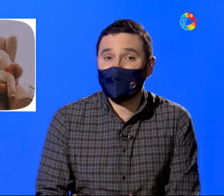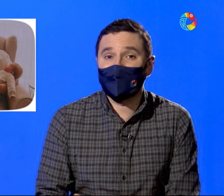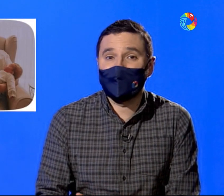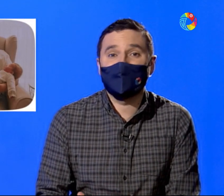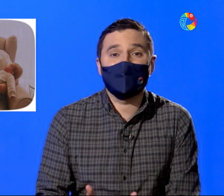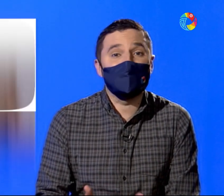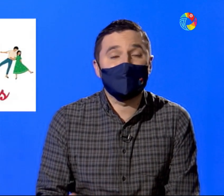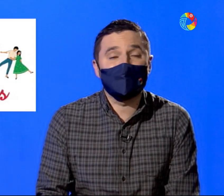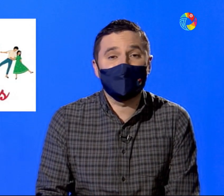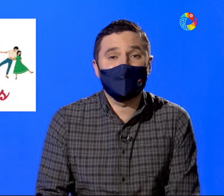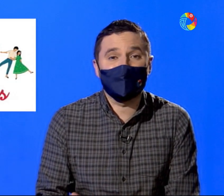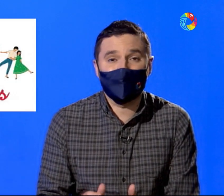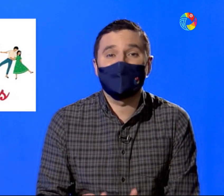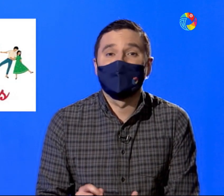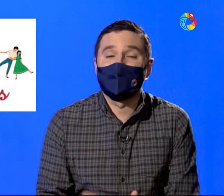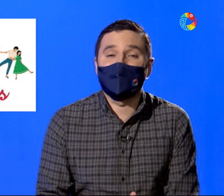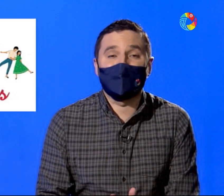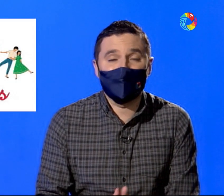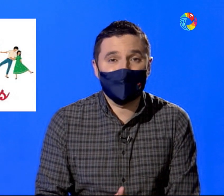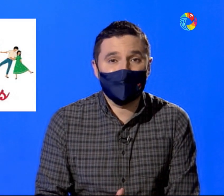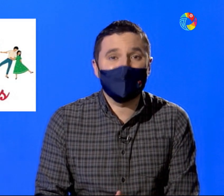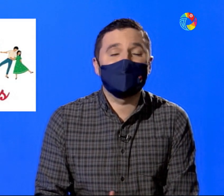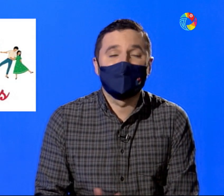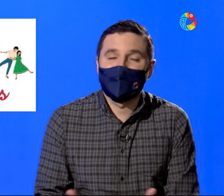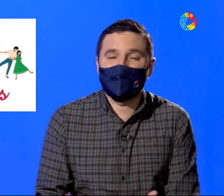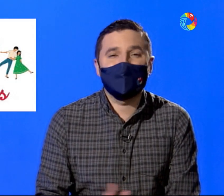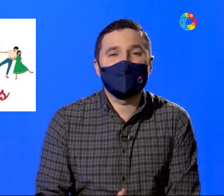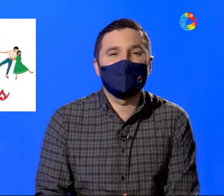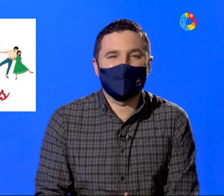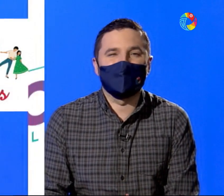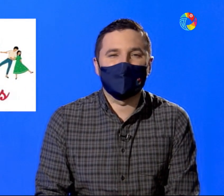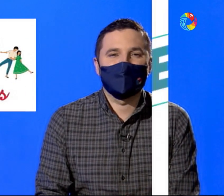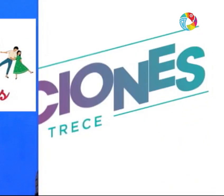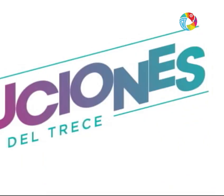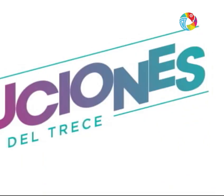más iniciativas solidarias y más recomendaciones acá en nuestro país. Así que comencemos.